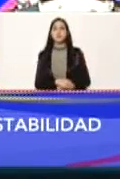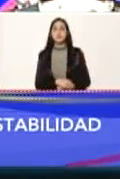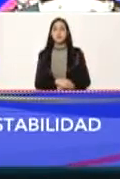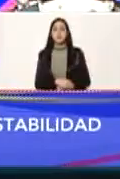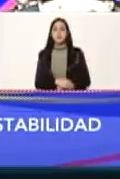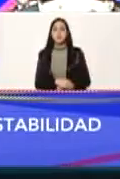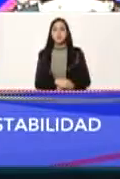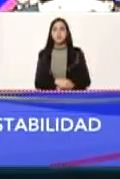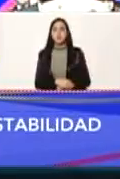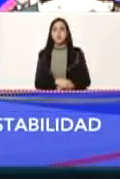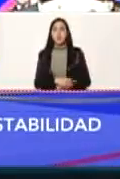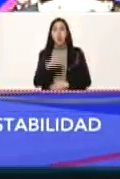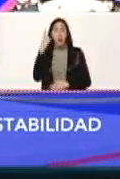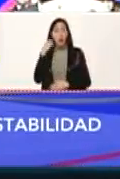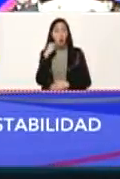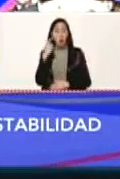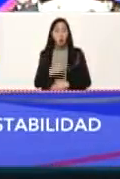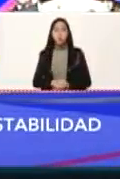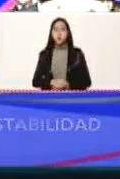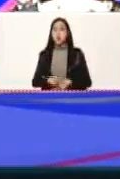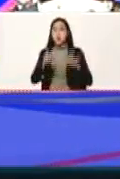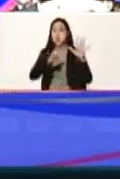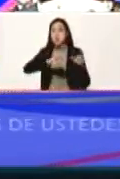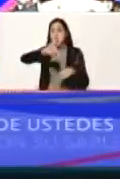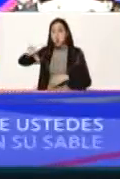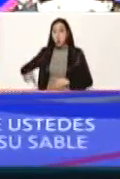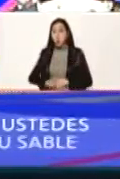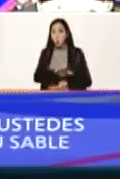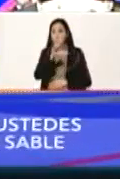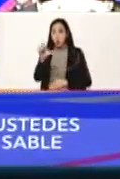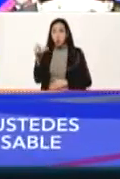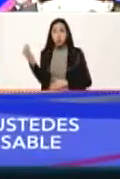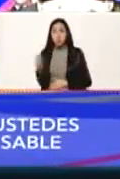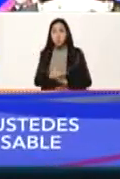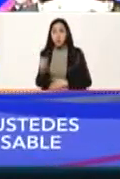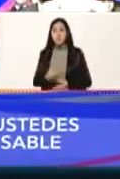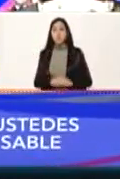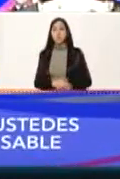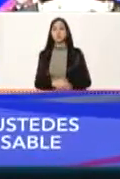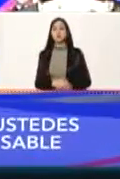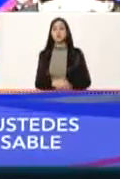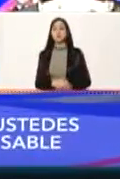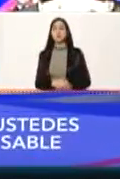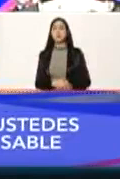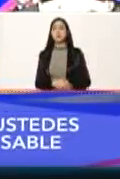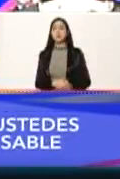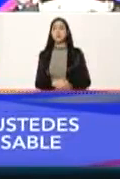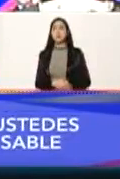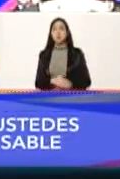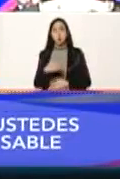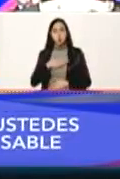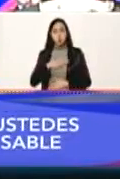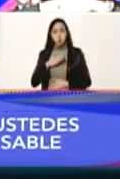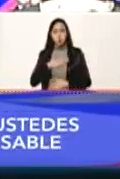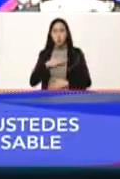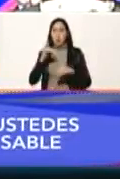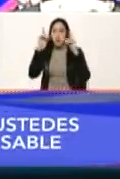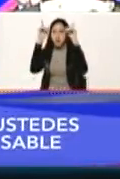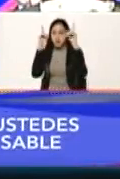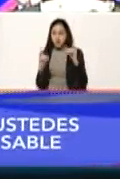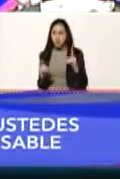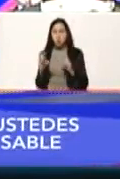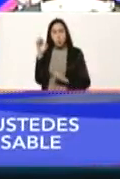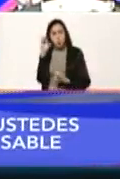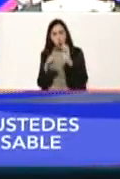Como se acostumbra, cada 7 de julio he tomado la decisión, luego de evaluar